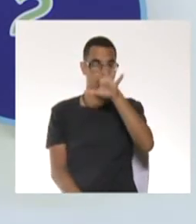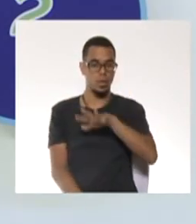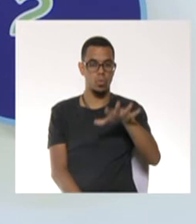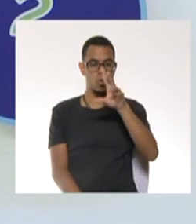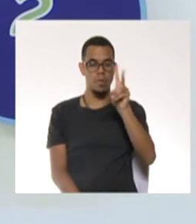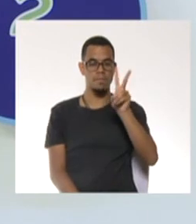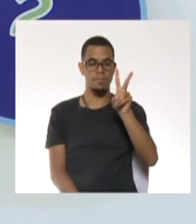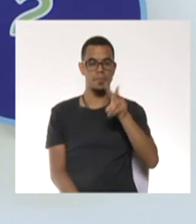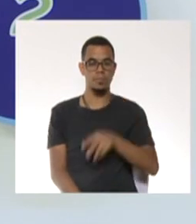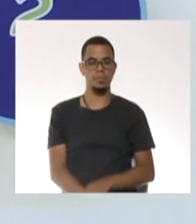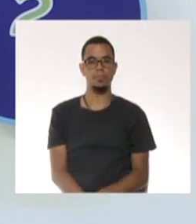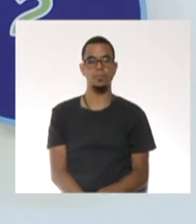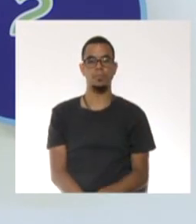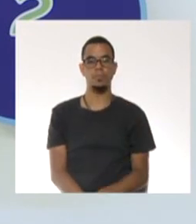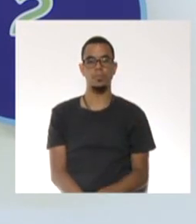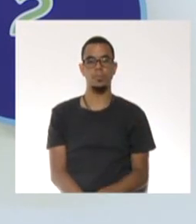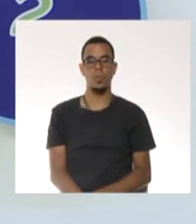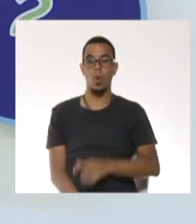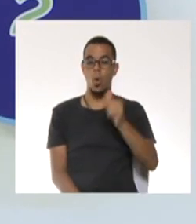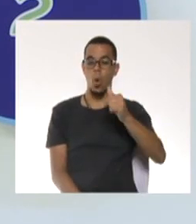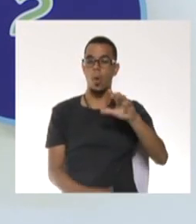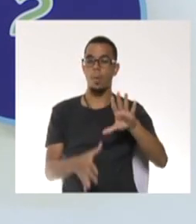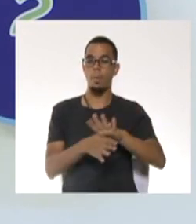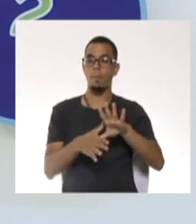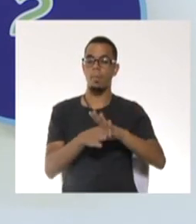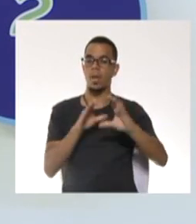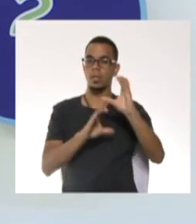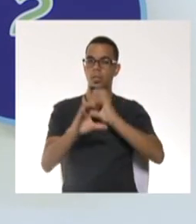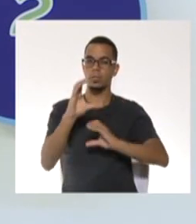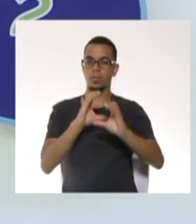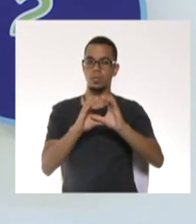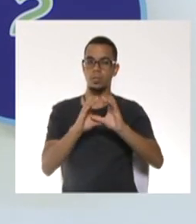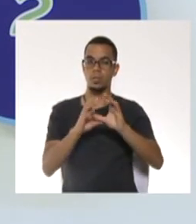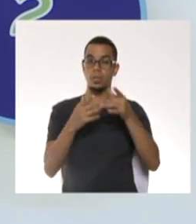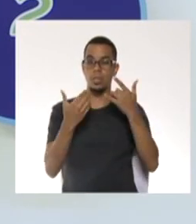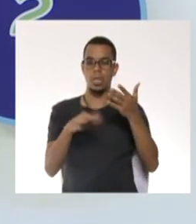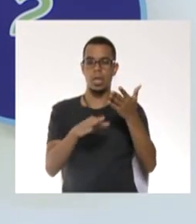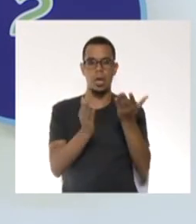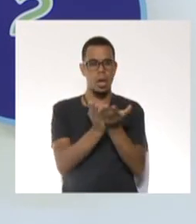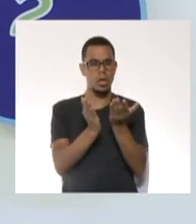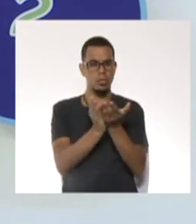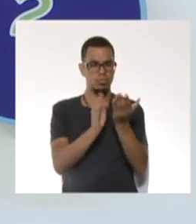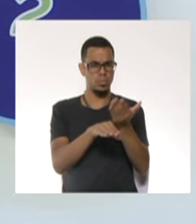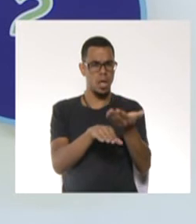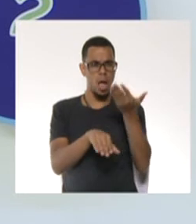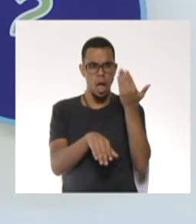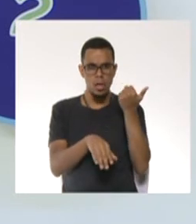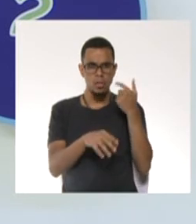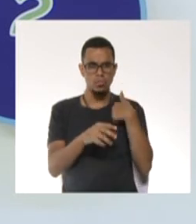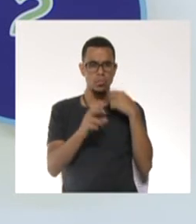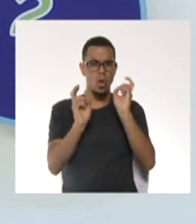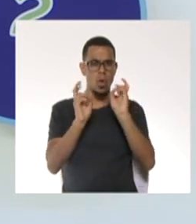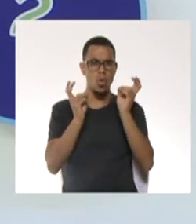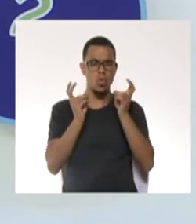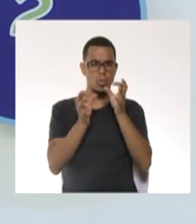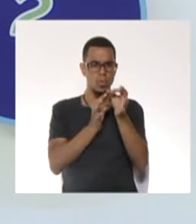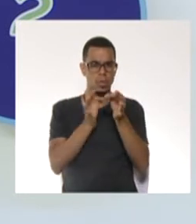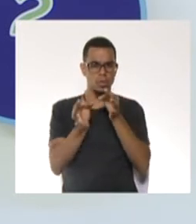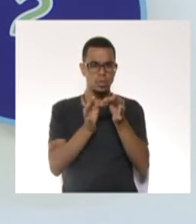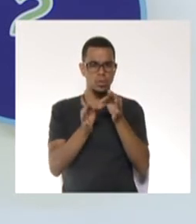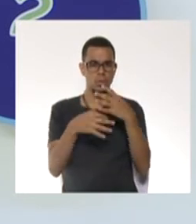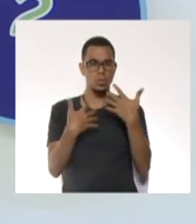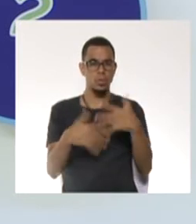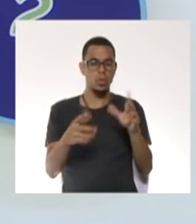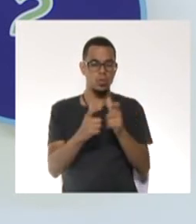nacional. Y hoy es martes de ciencias y en las áreas de formación los referentes teórico-prácticos son un